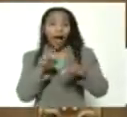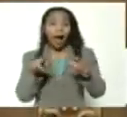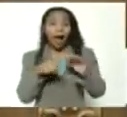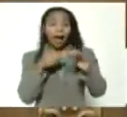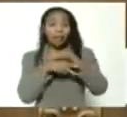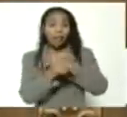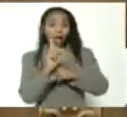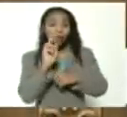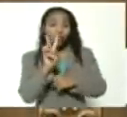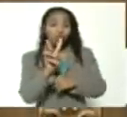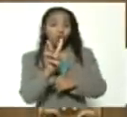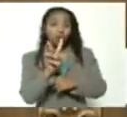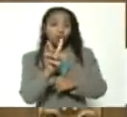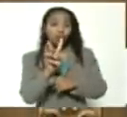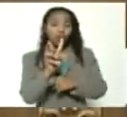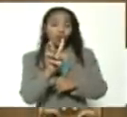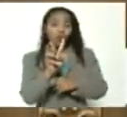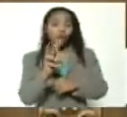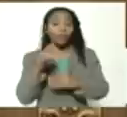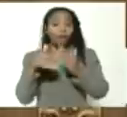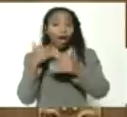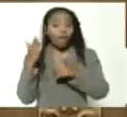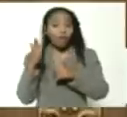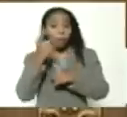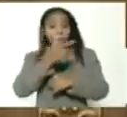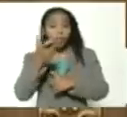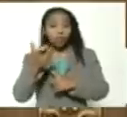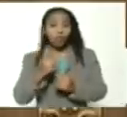dos extranjeros, ex boinas verdes.